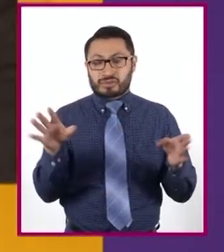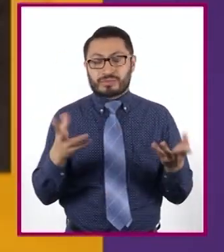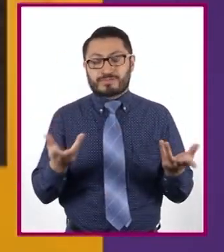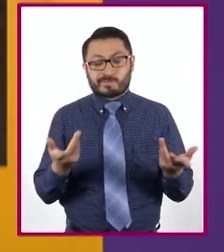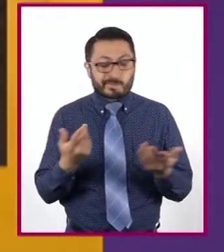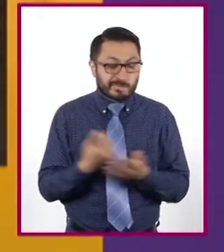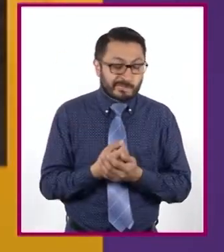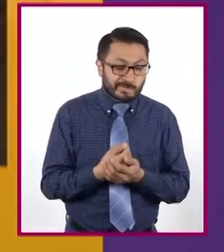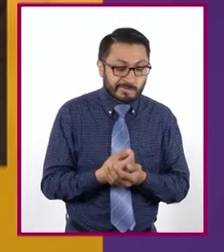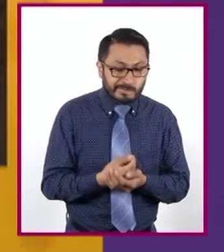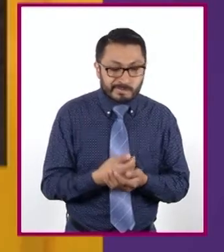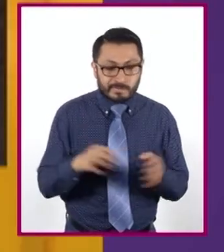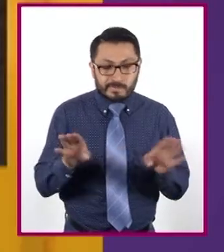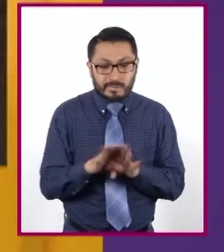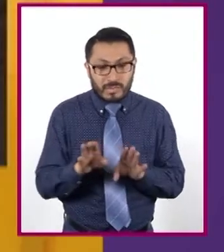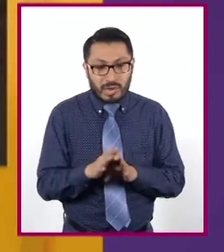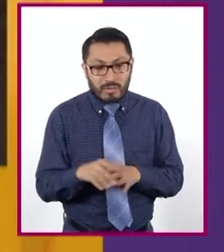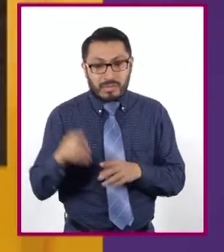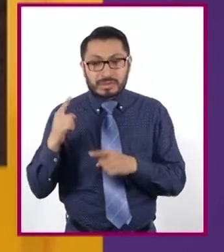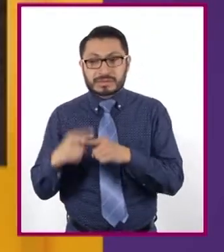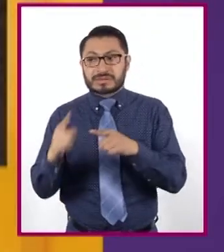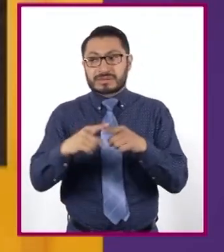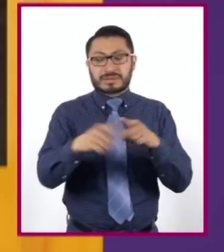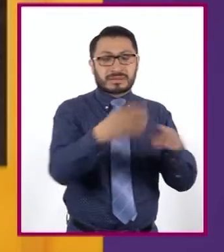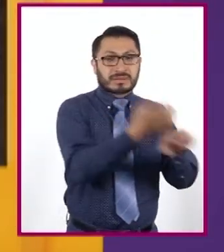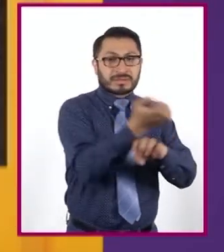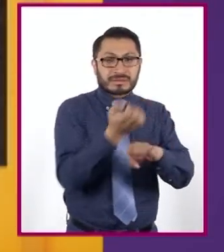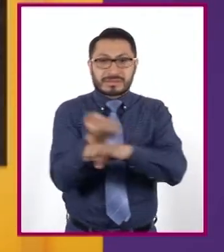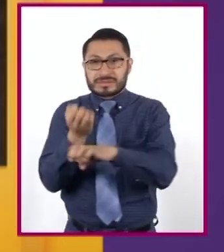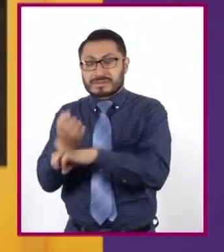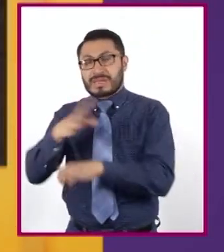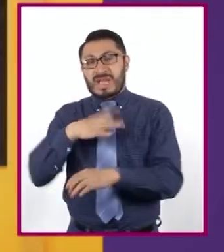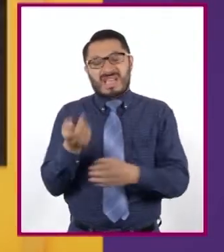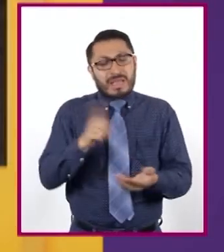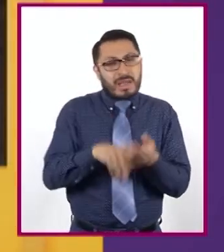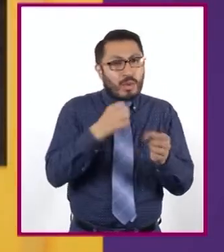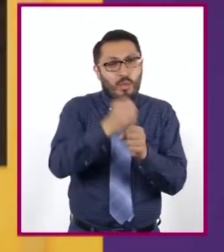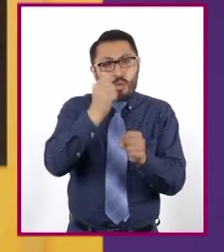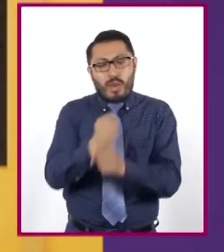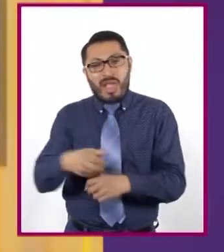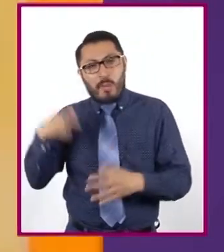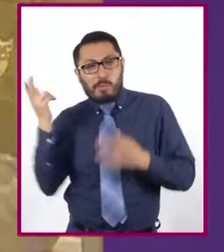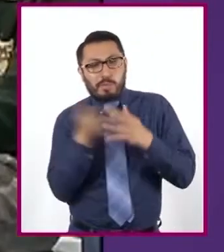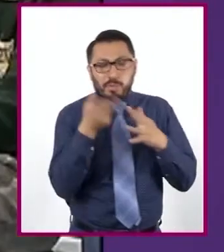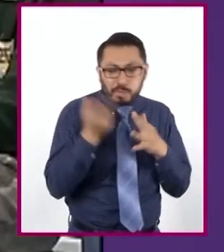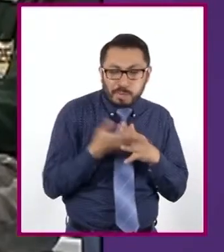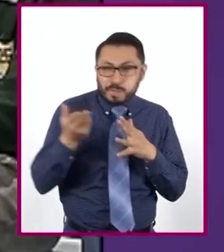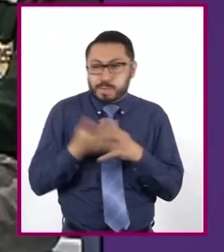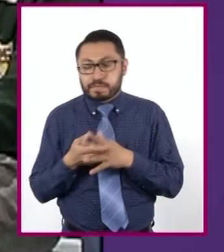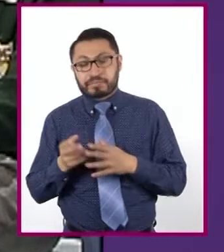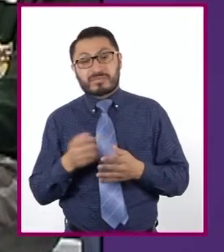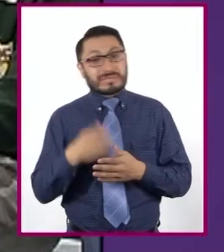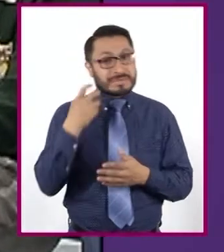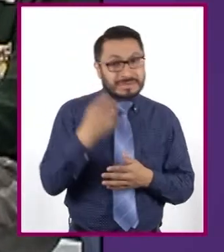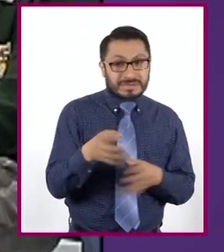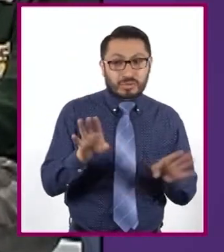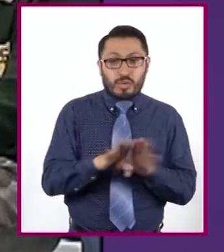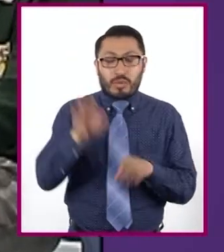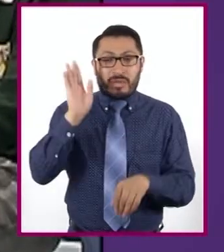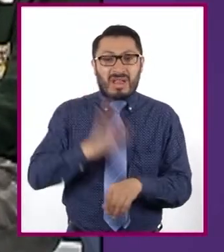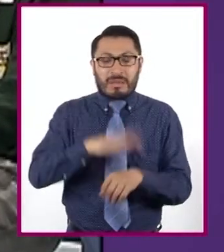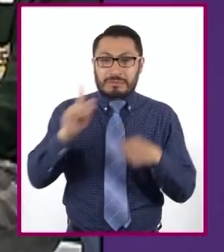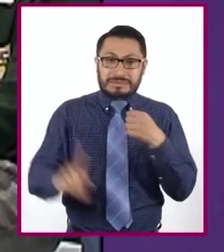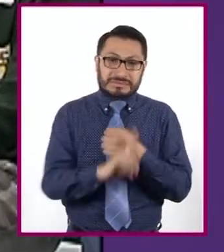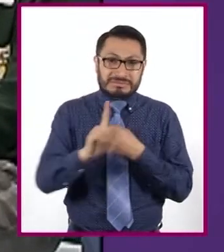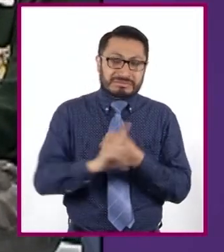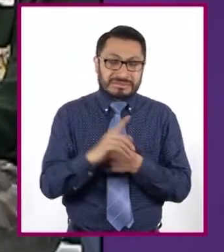a la vez que en distintos estados se dé violencia, que se den asesinatos y esta es la principal consecuencia,